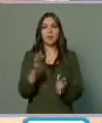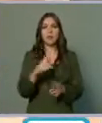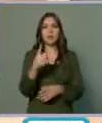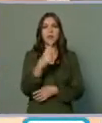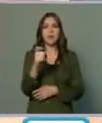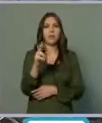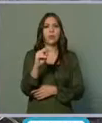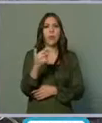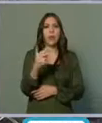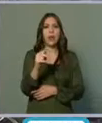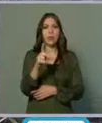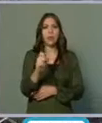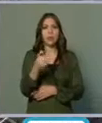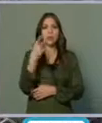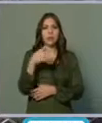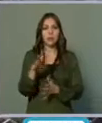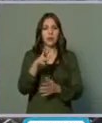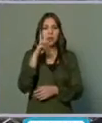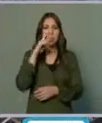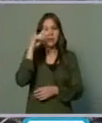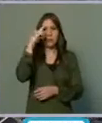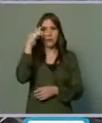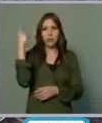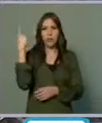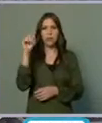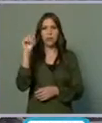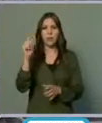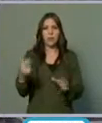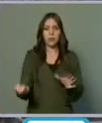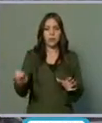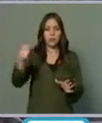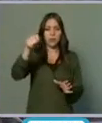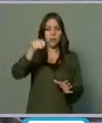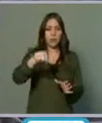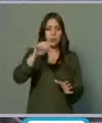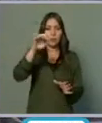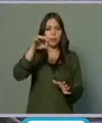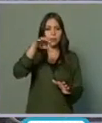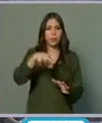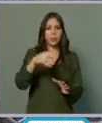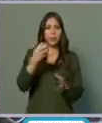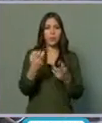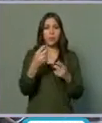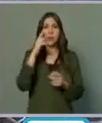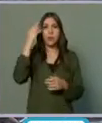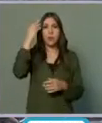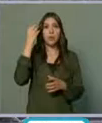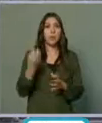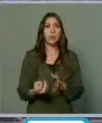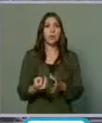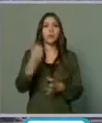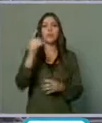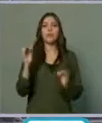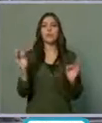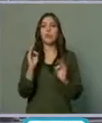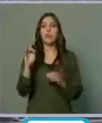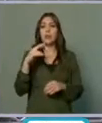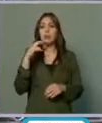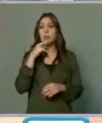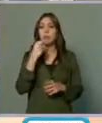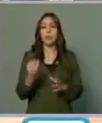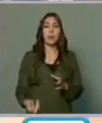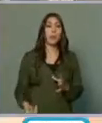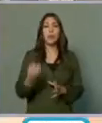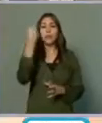180 grados, pero pueden observar muy fácilmente, echar una pequeña gota. Si tarda mucho en subir, obviamente está muy frío el aceite, y si sube